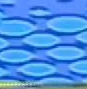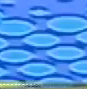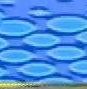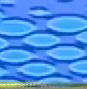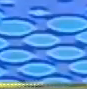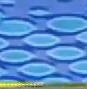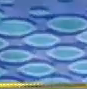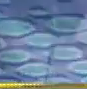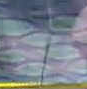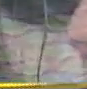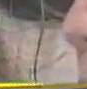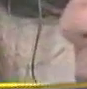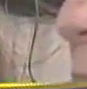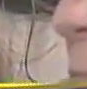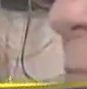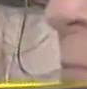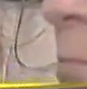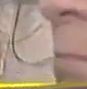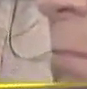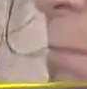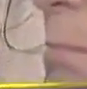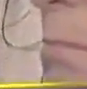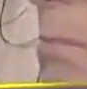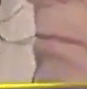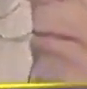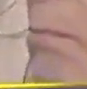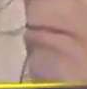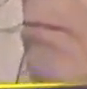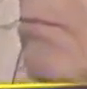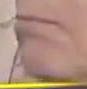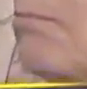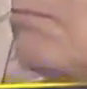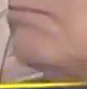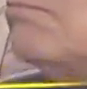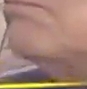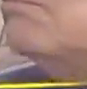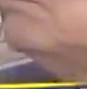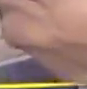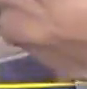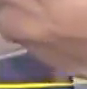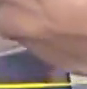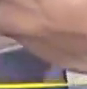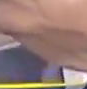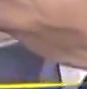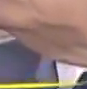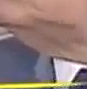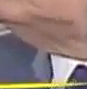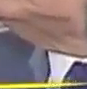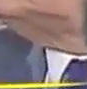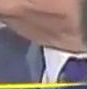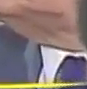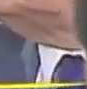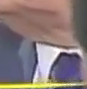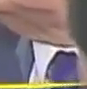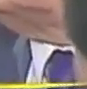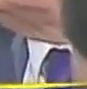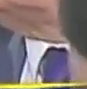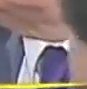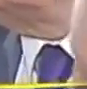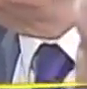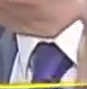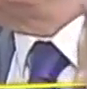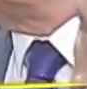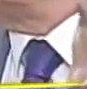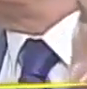abastecimiento de las medicinas a nuestro pueblo, que estaba pasando roncha, ¿recuerdan? No se conseguía nada, ni